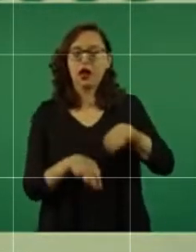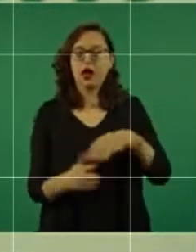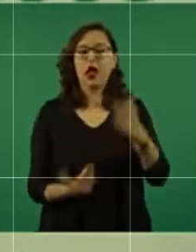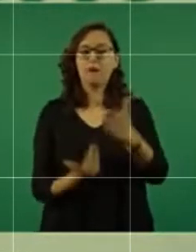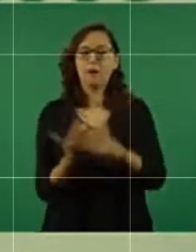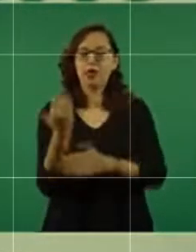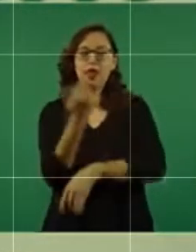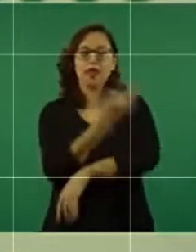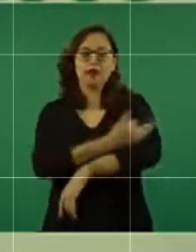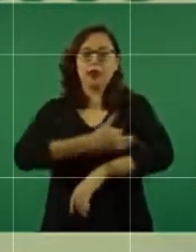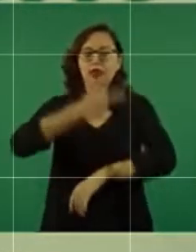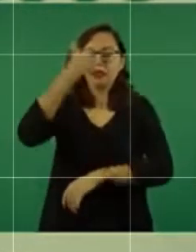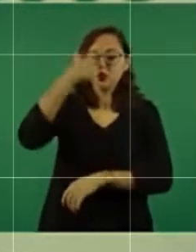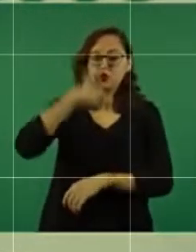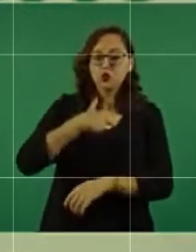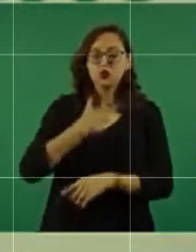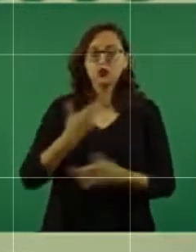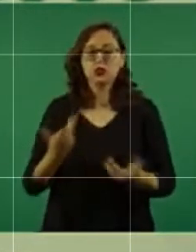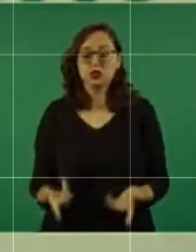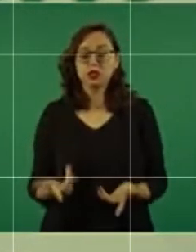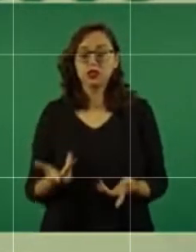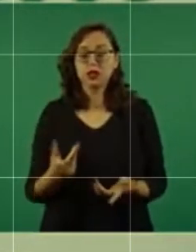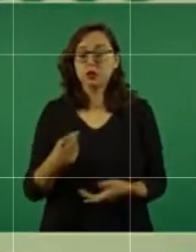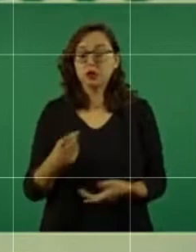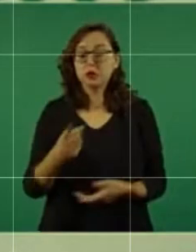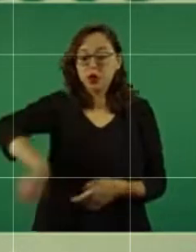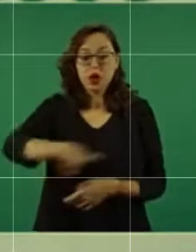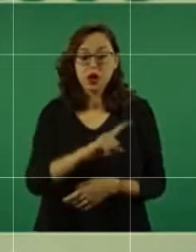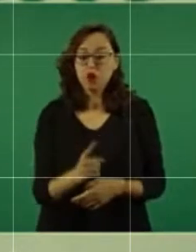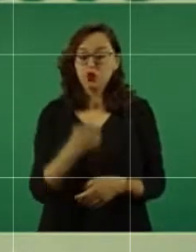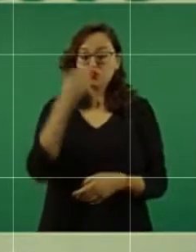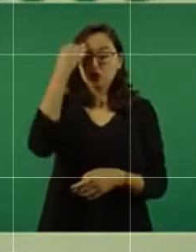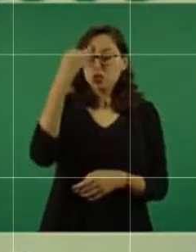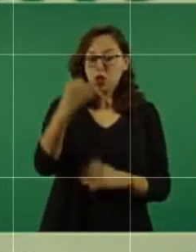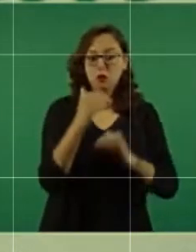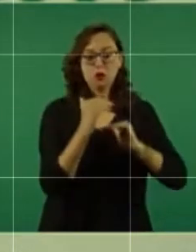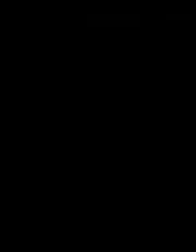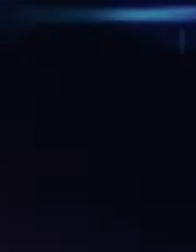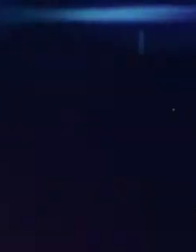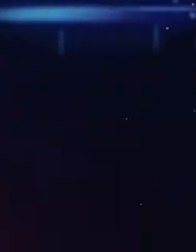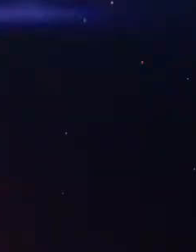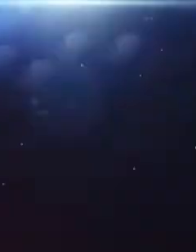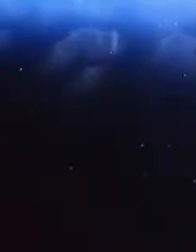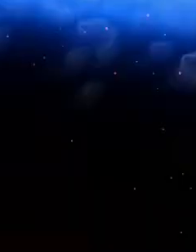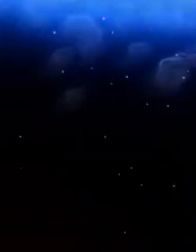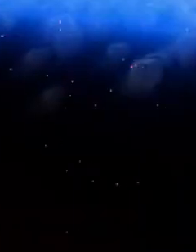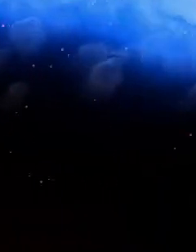Los que estamos sujetos a la presión somos los ingenieros militares, no los trabajadores civiles.